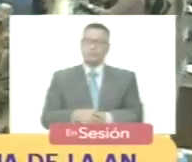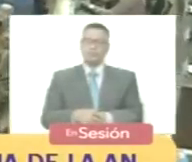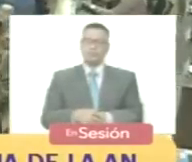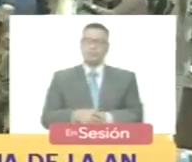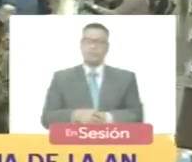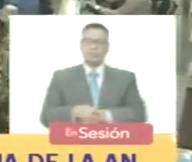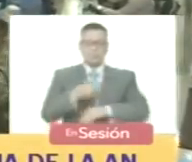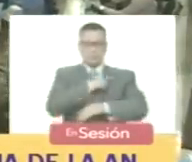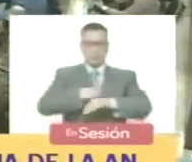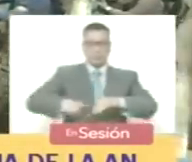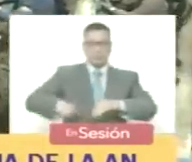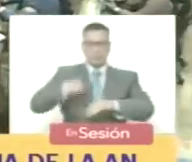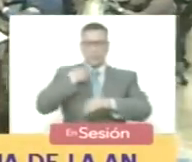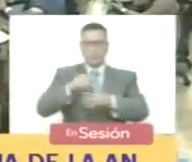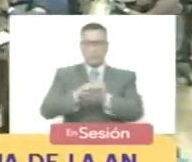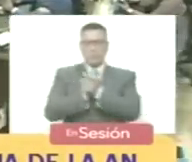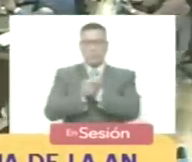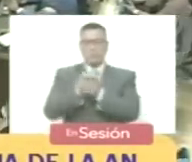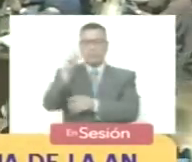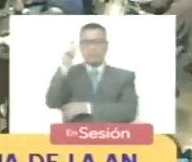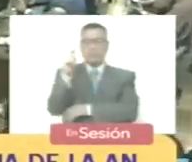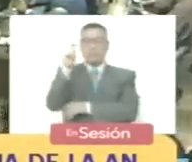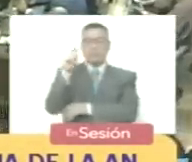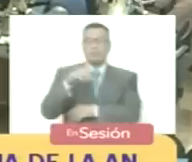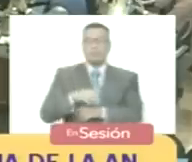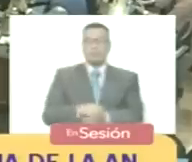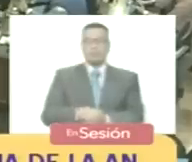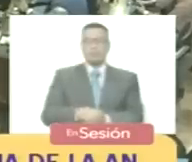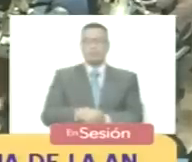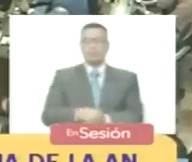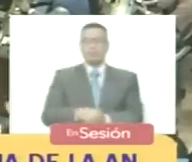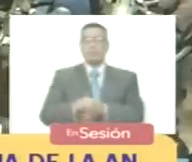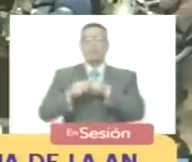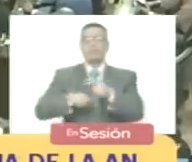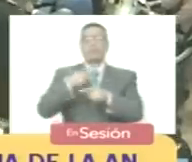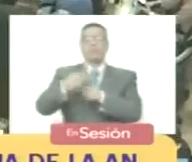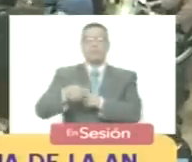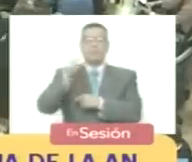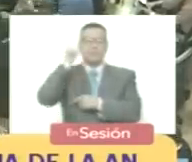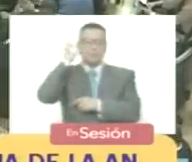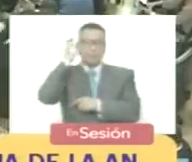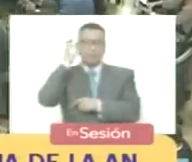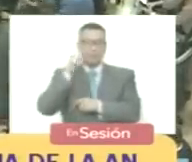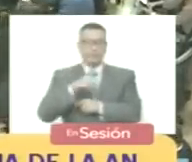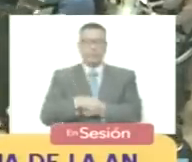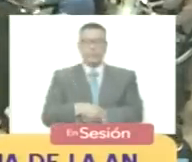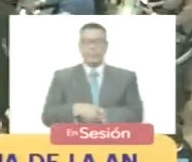Señor presidente, colegas parlamentarios, después de escuchar